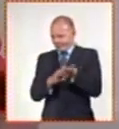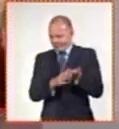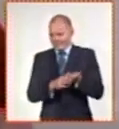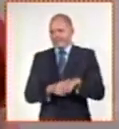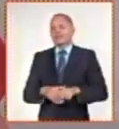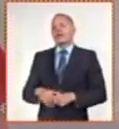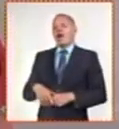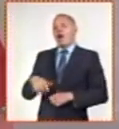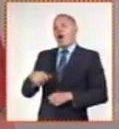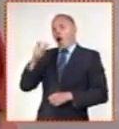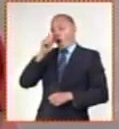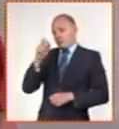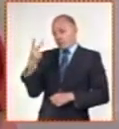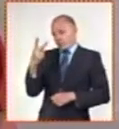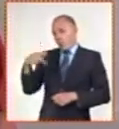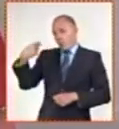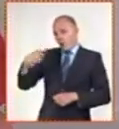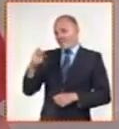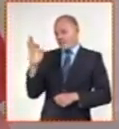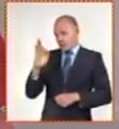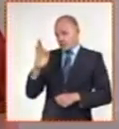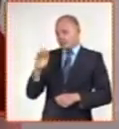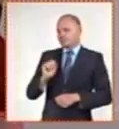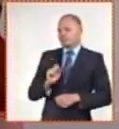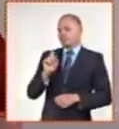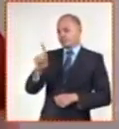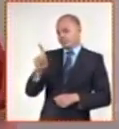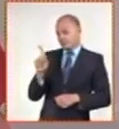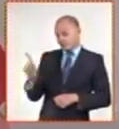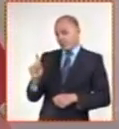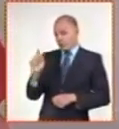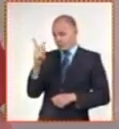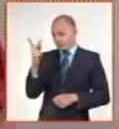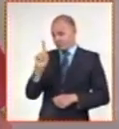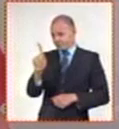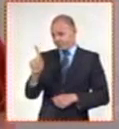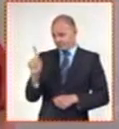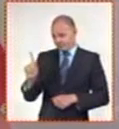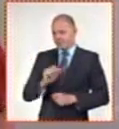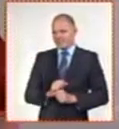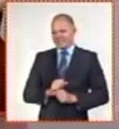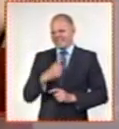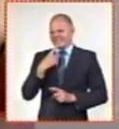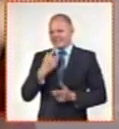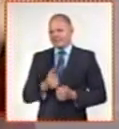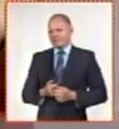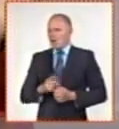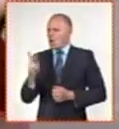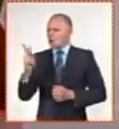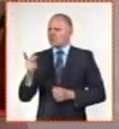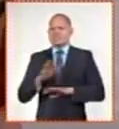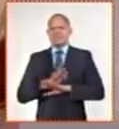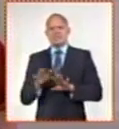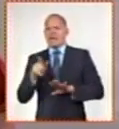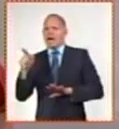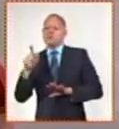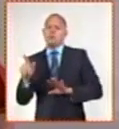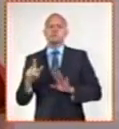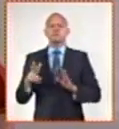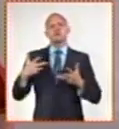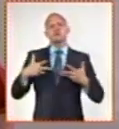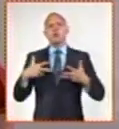encontraba una definición en estos días que me parece muy interesante. Dice, los dos han sabido adaptarse a cualquier tiempo. Porque, por